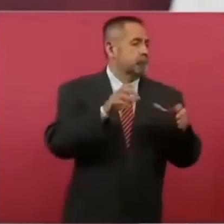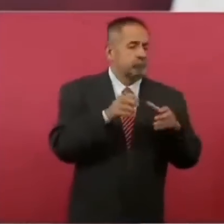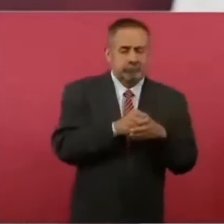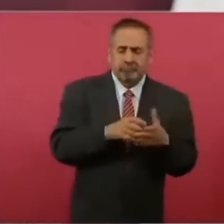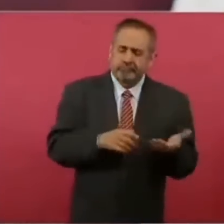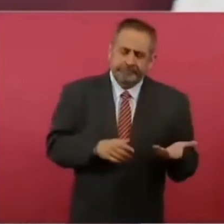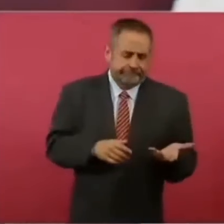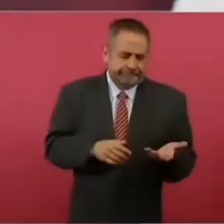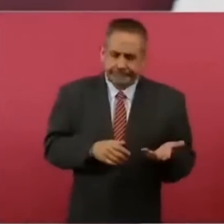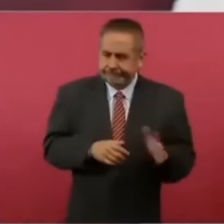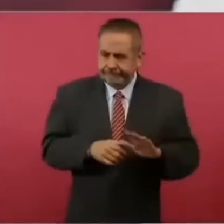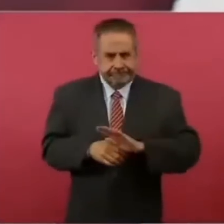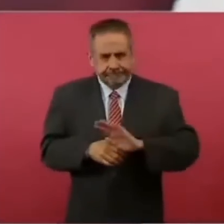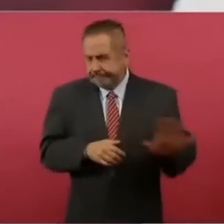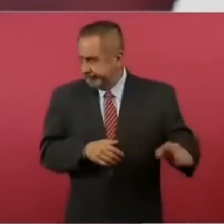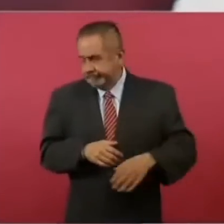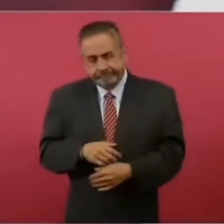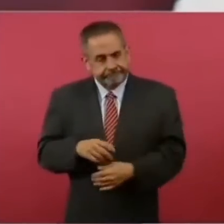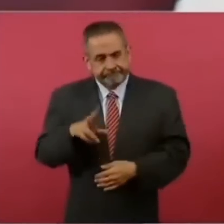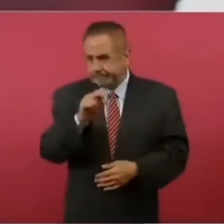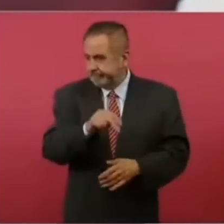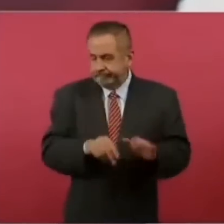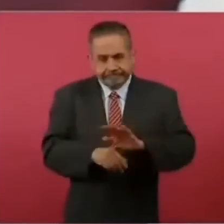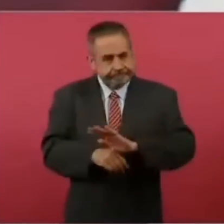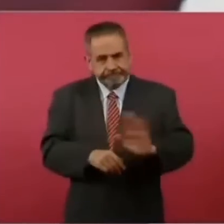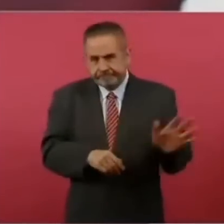ya no.